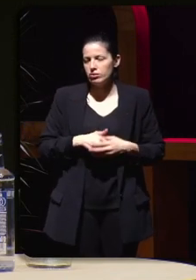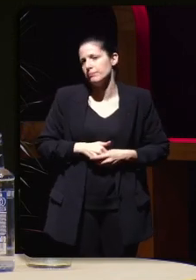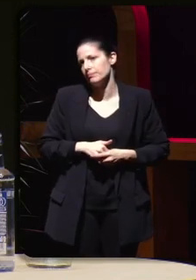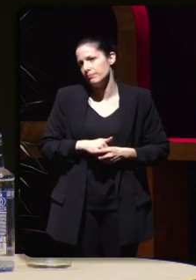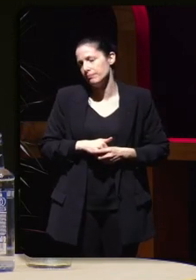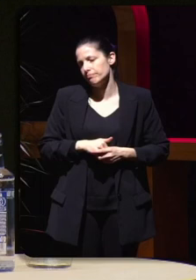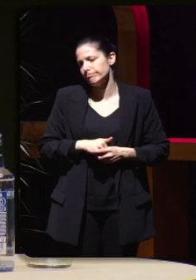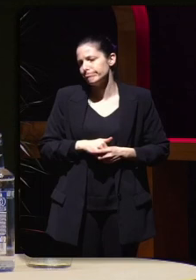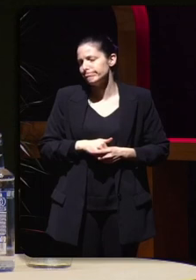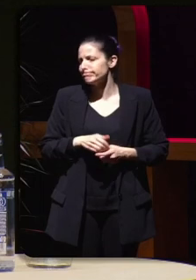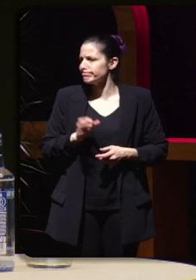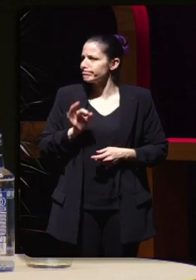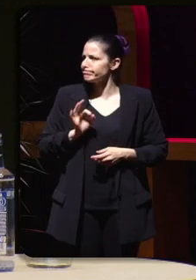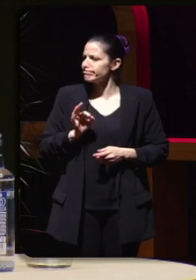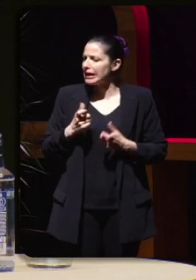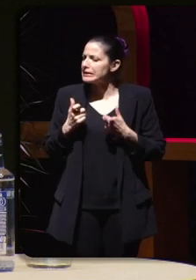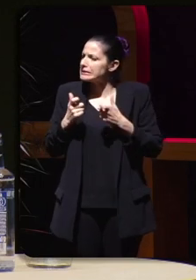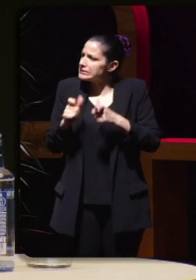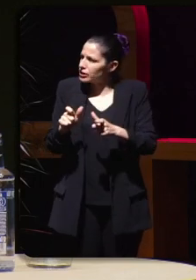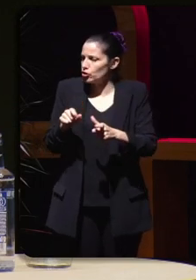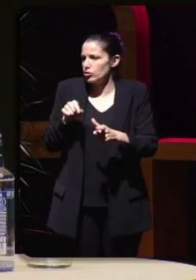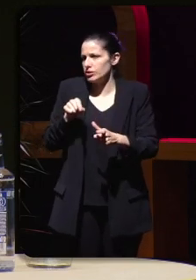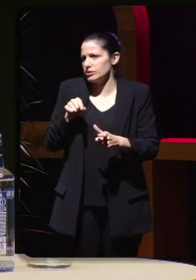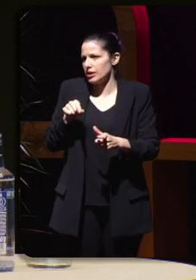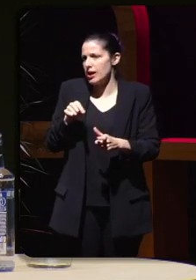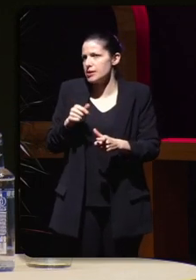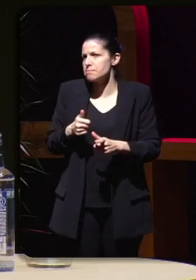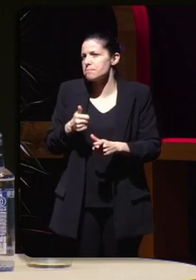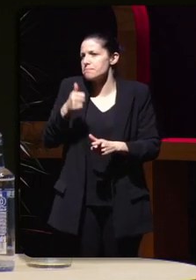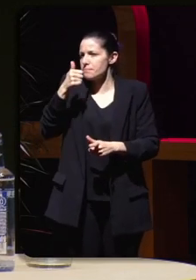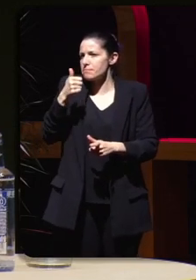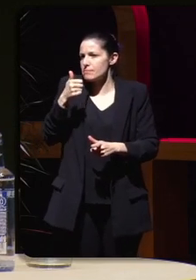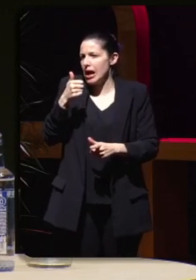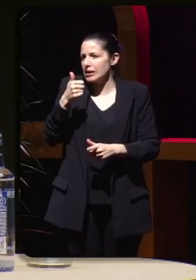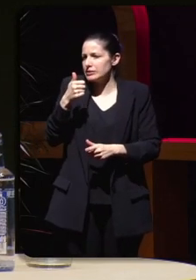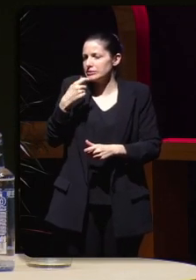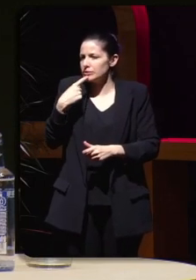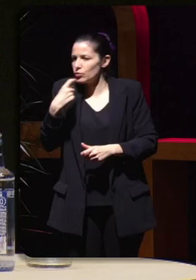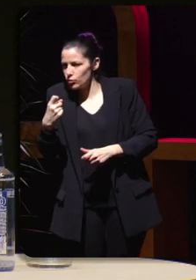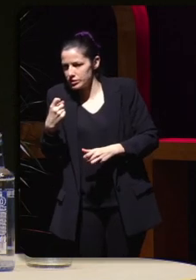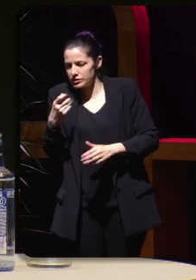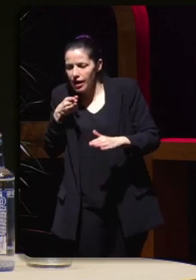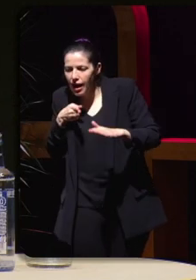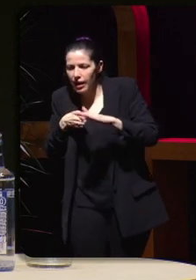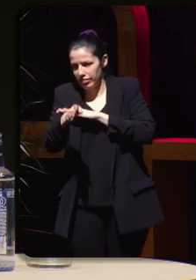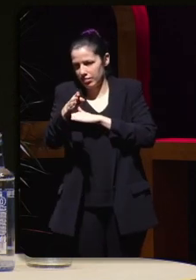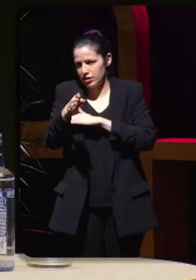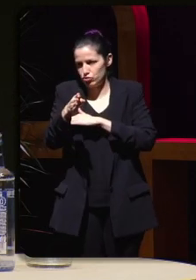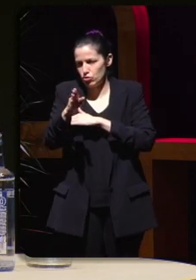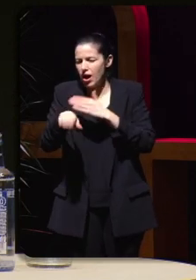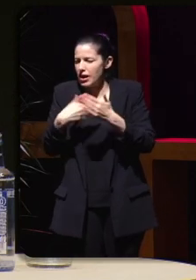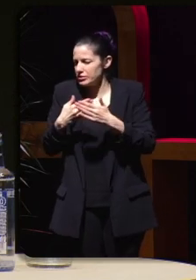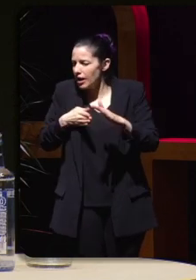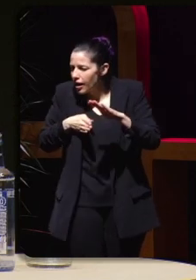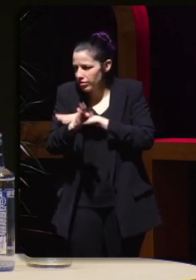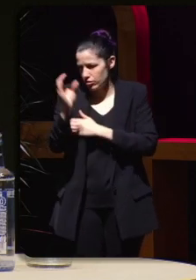Pues sí que son sectores donde no es tan difícil o donde es bastante común el acceso Incluso el acceso a la opinión a pesar